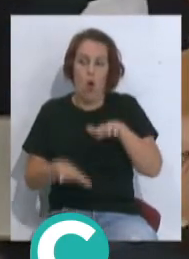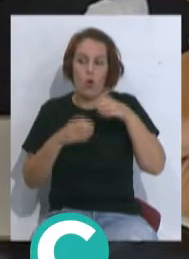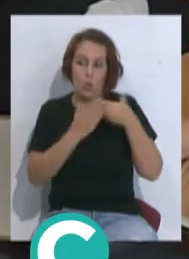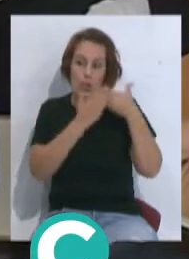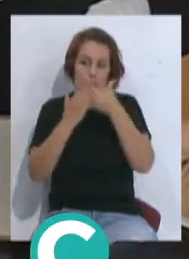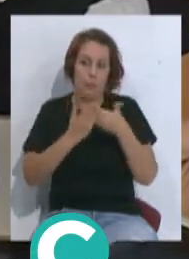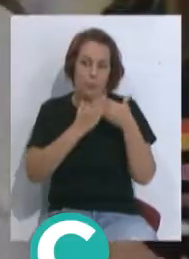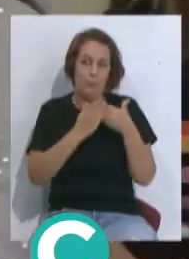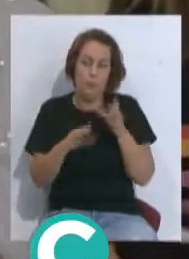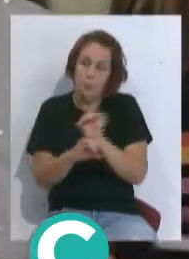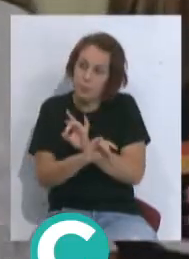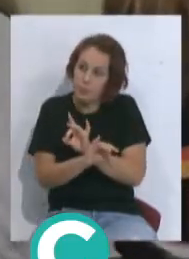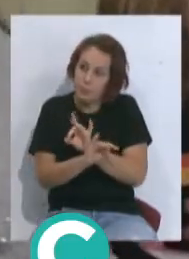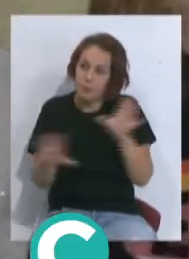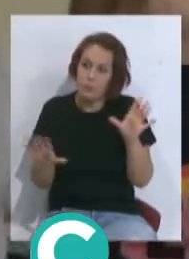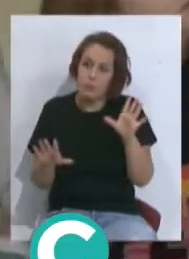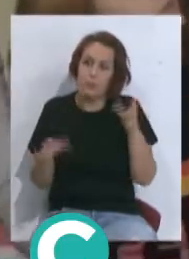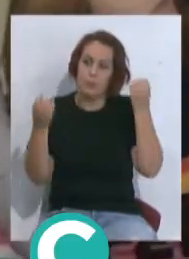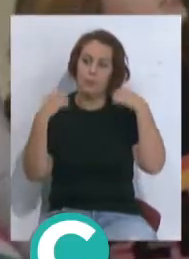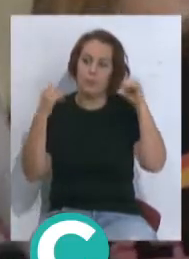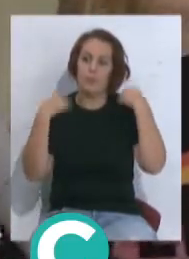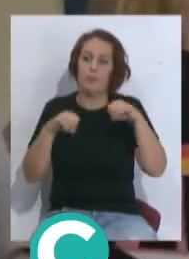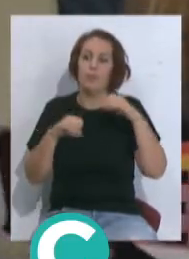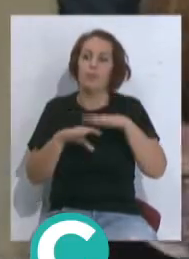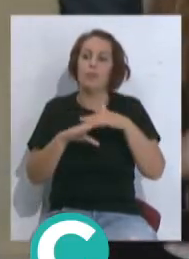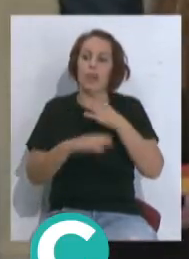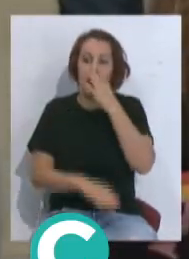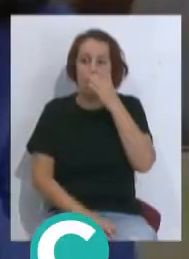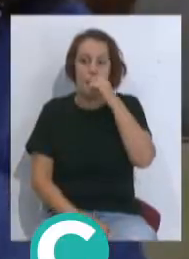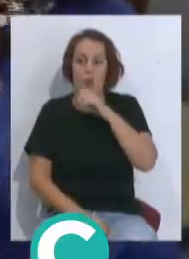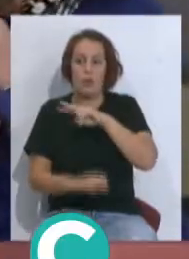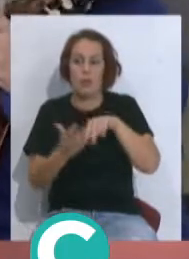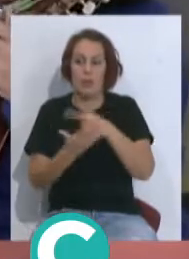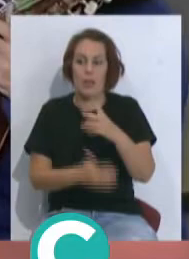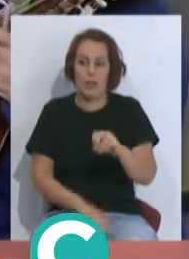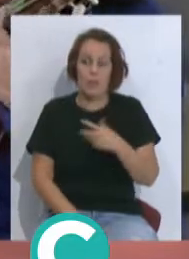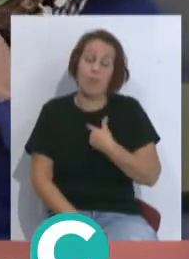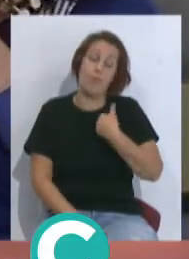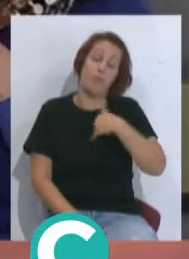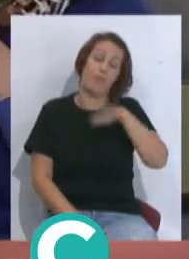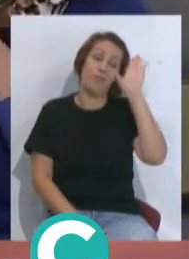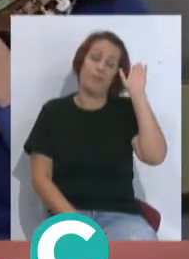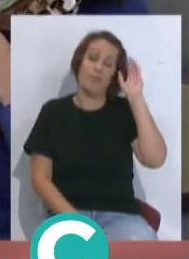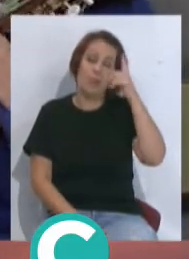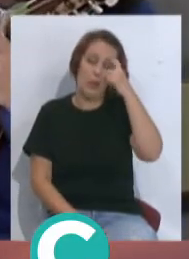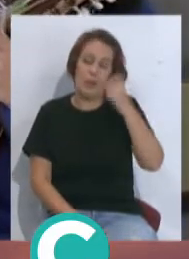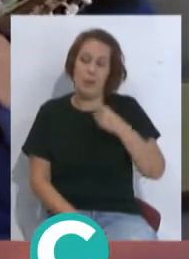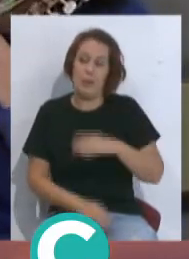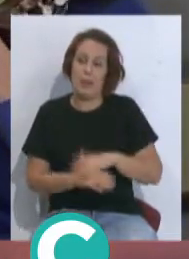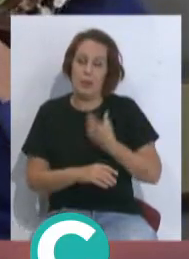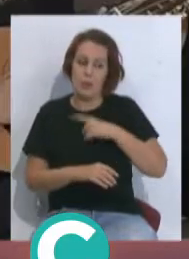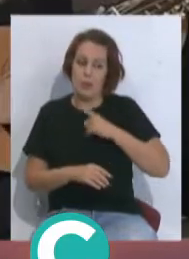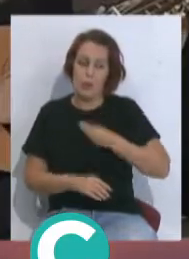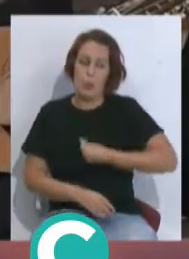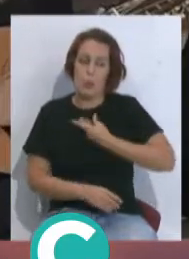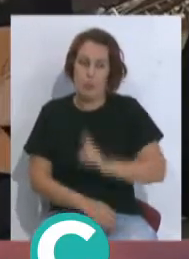estudiantes, exacto. Aclarado que es de ensayos para el carnaval de 2020. Que los pillara, para que no nos llevemos las manos a